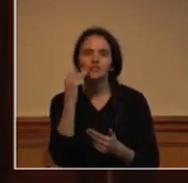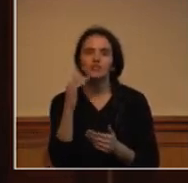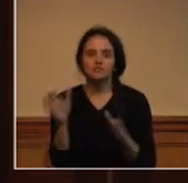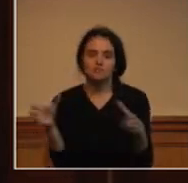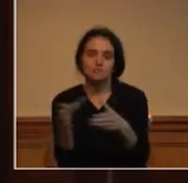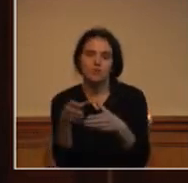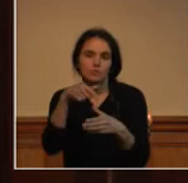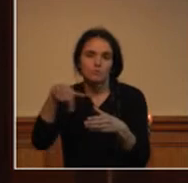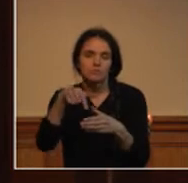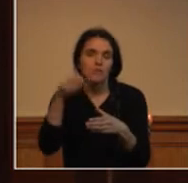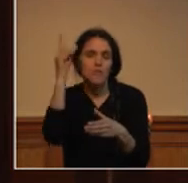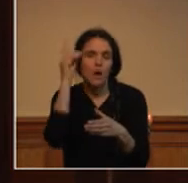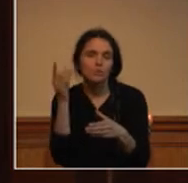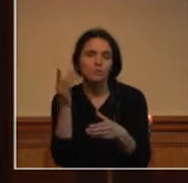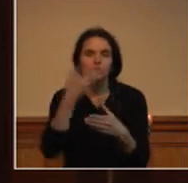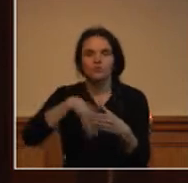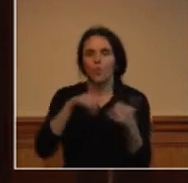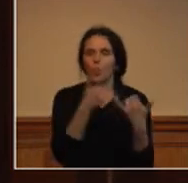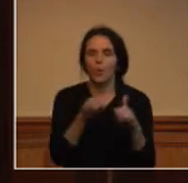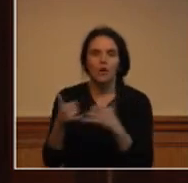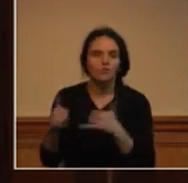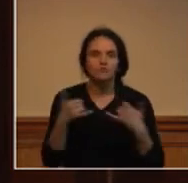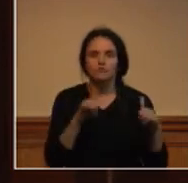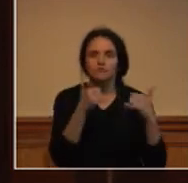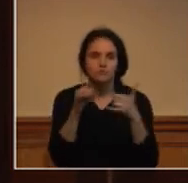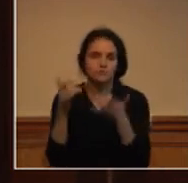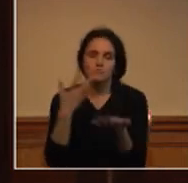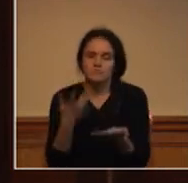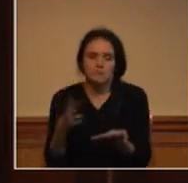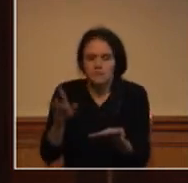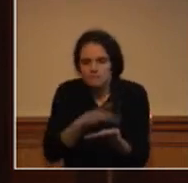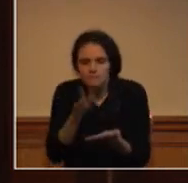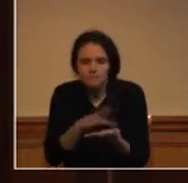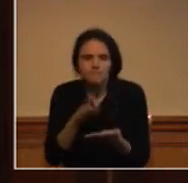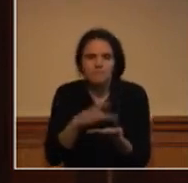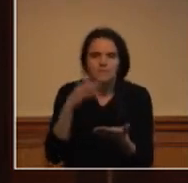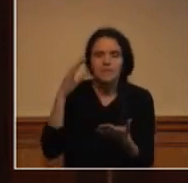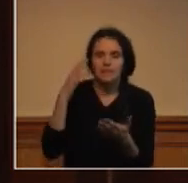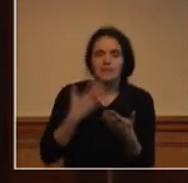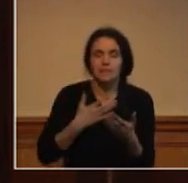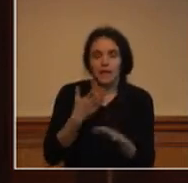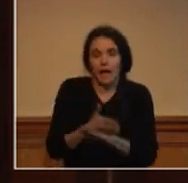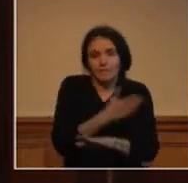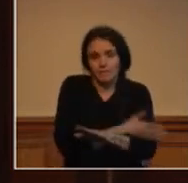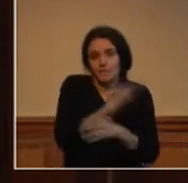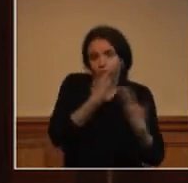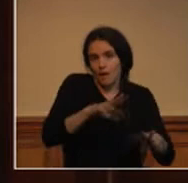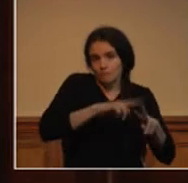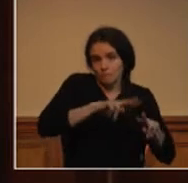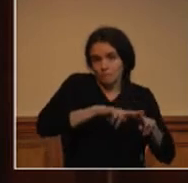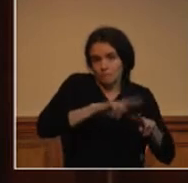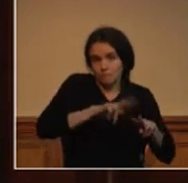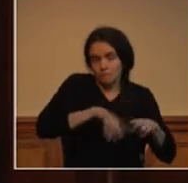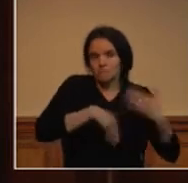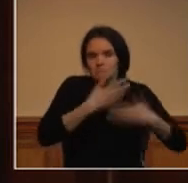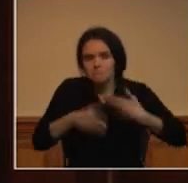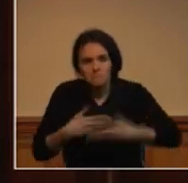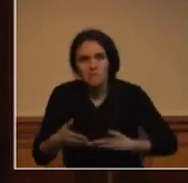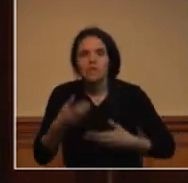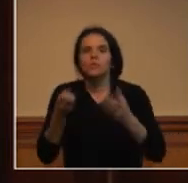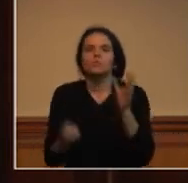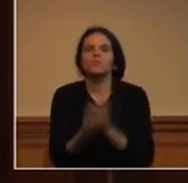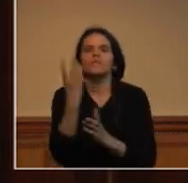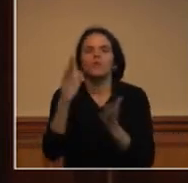Down, vamos a diseñar juegos, juegos de exploración cognitiva, que ya los traíamos del proyecto anterior, vamos a diseñar